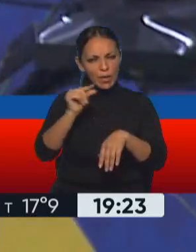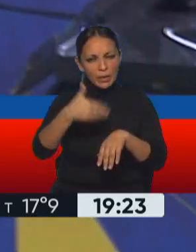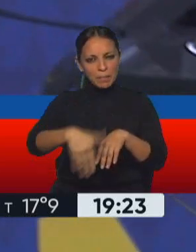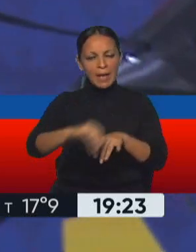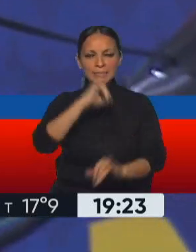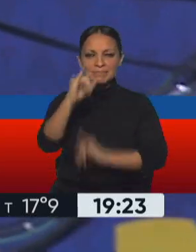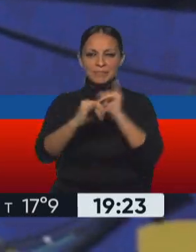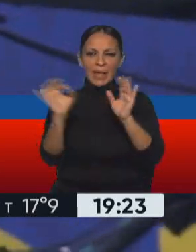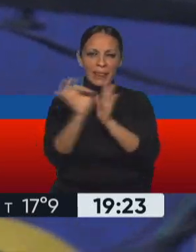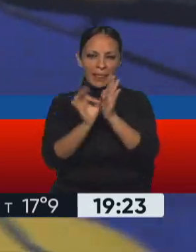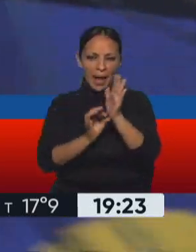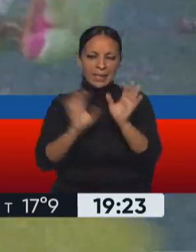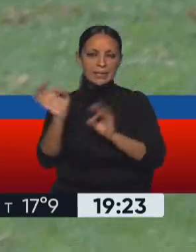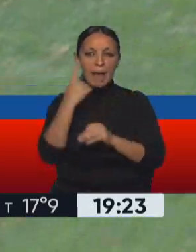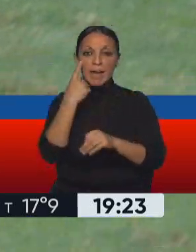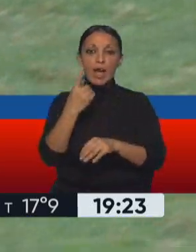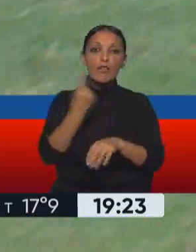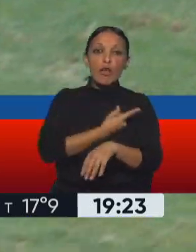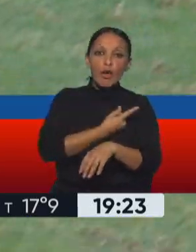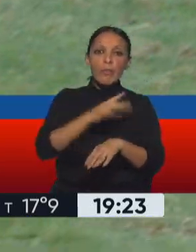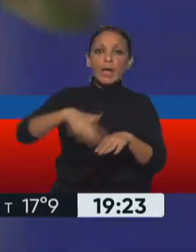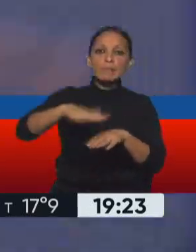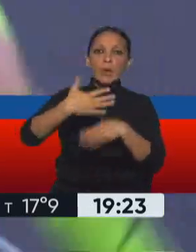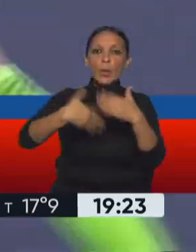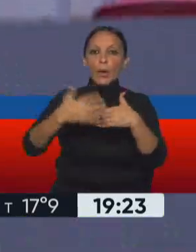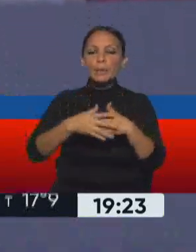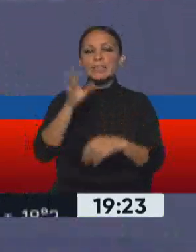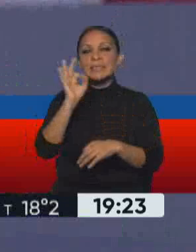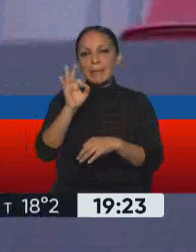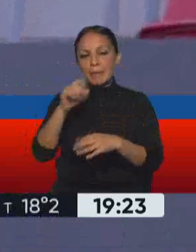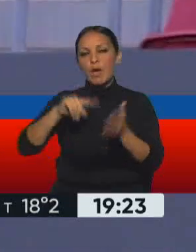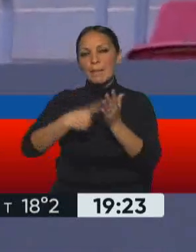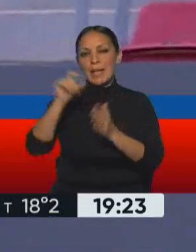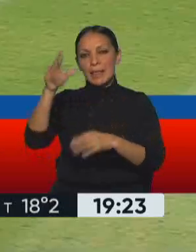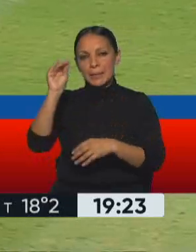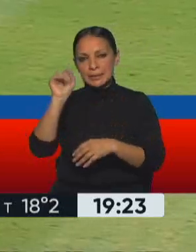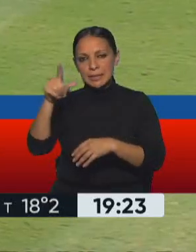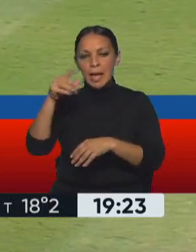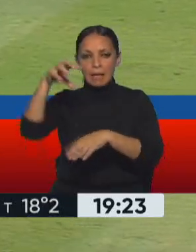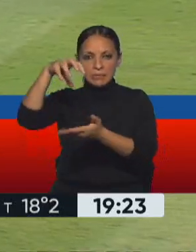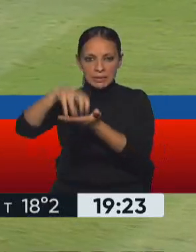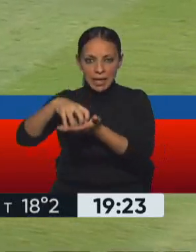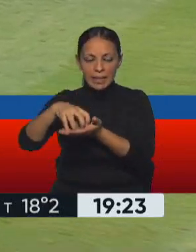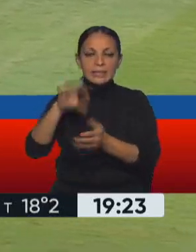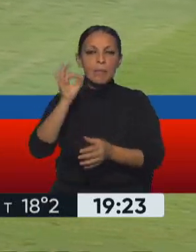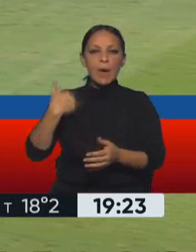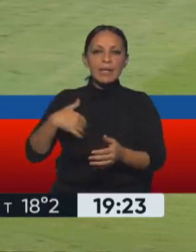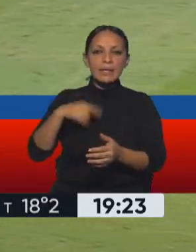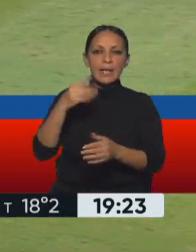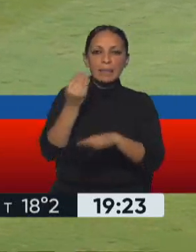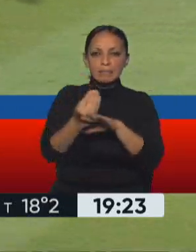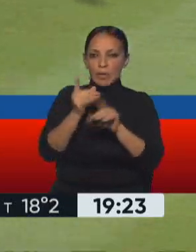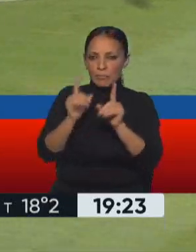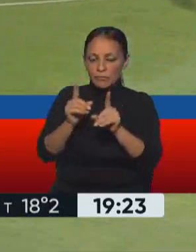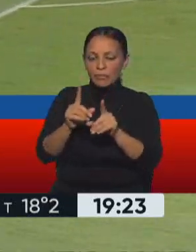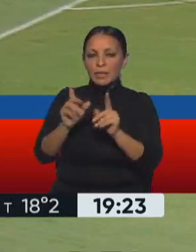la expectativa de dónde jugarán allí, sabiendo que Brasilia será la sede, que Argentina se queda en Goiânia. Y